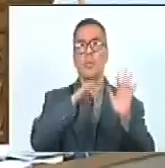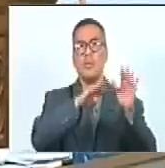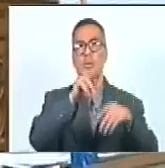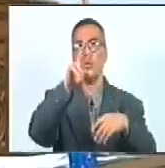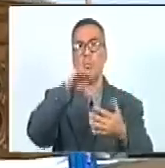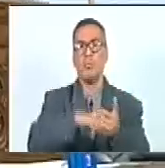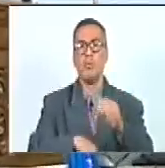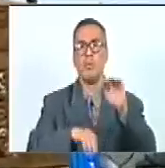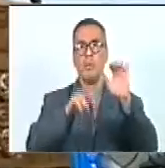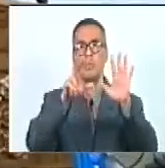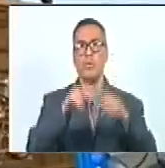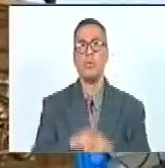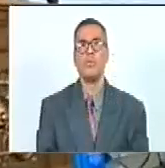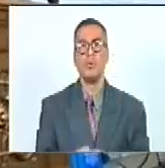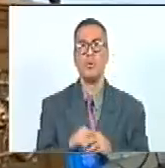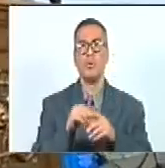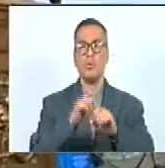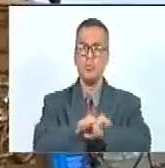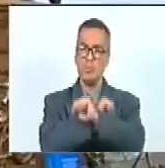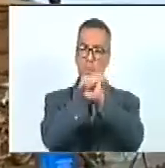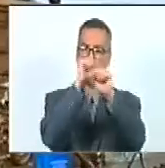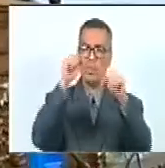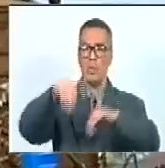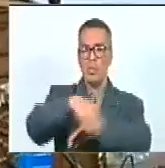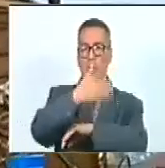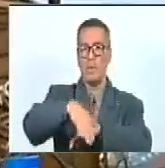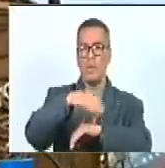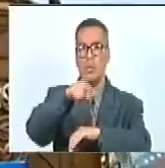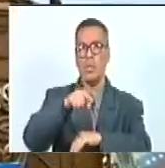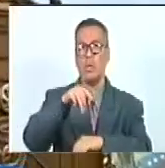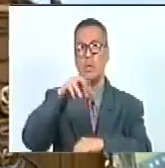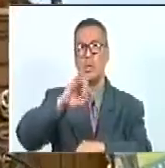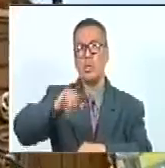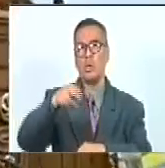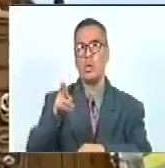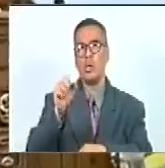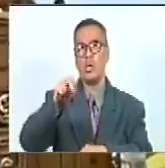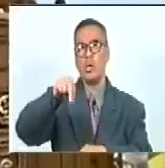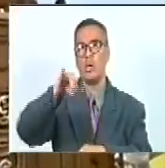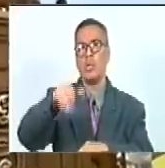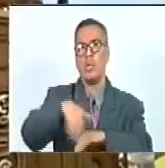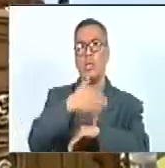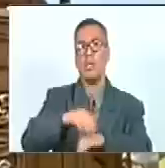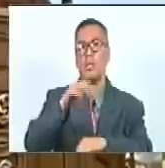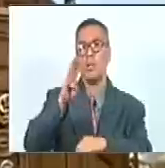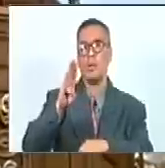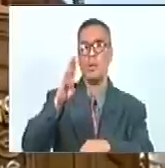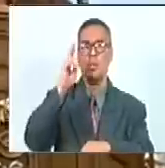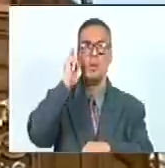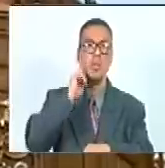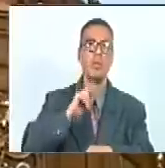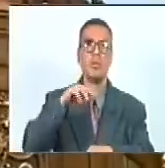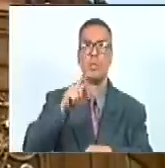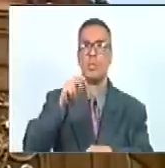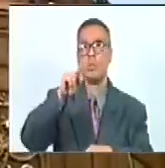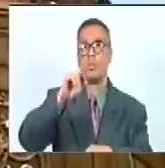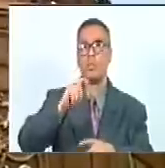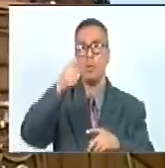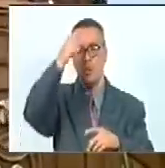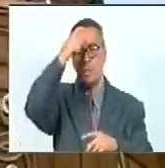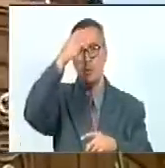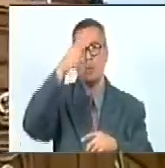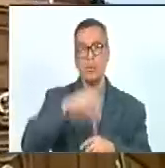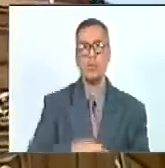1905-2008. En una madrugada en la calle Pellón y Palacio, cruce con la calle Bolívar en Altagracia Orituco, estado